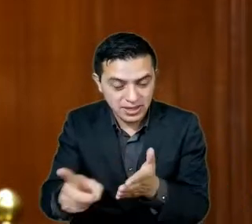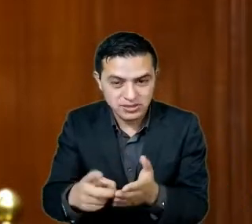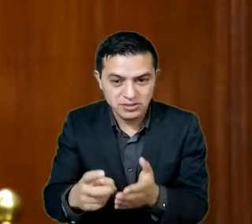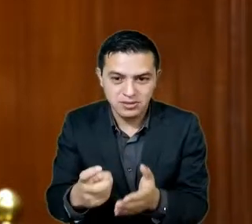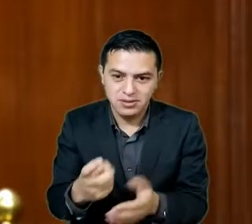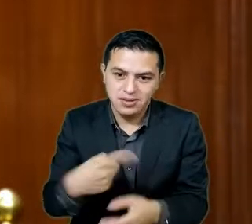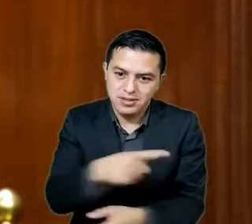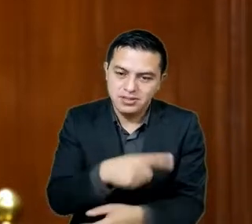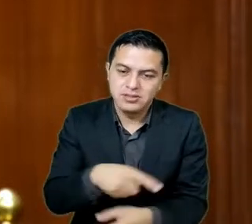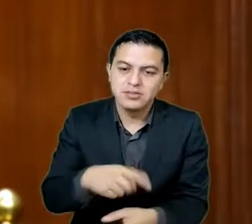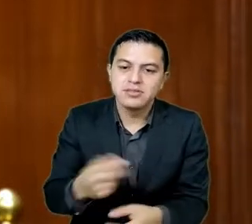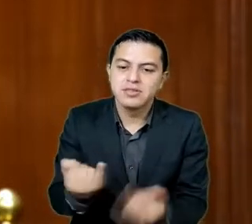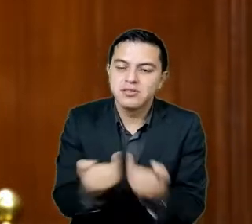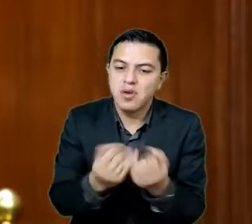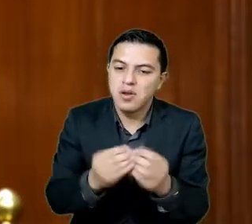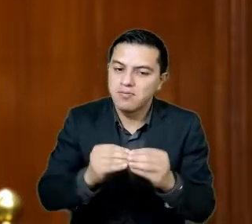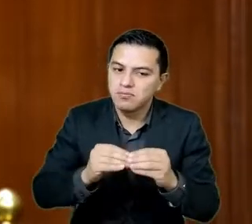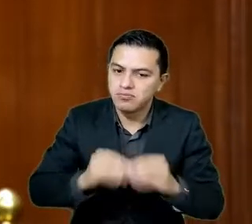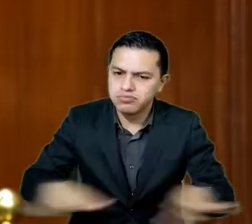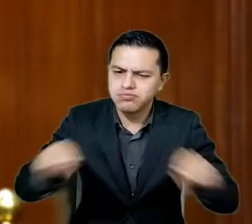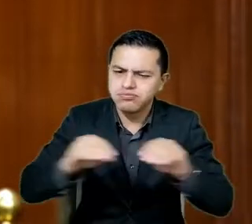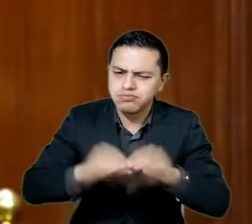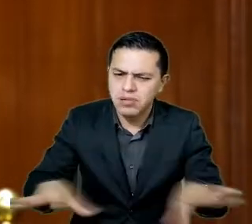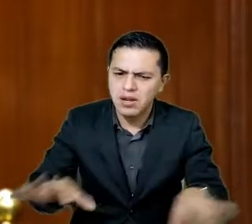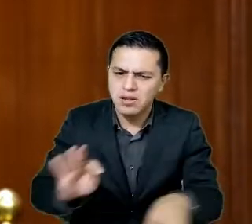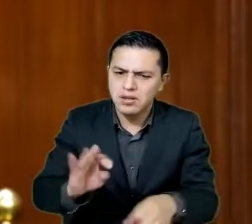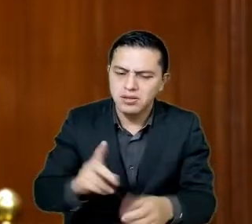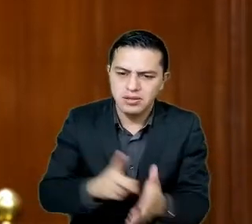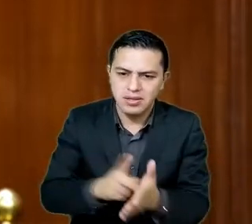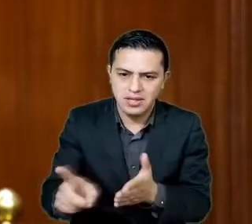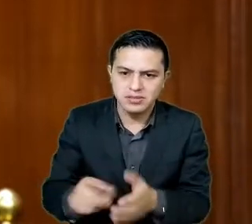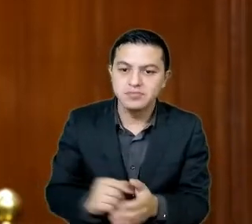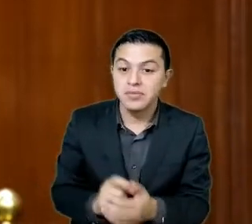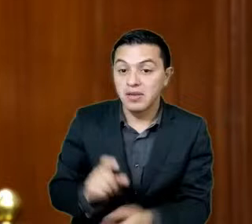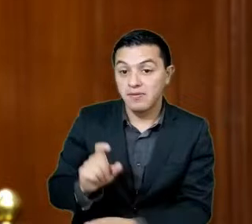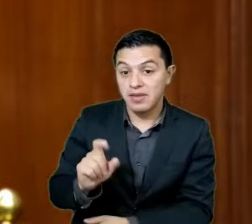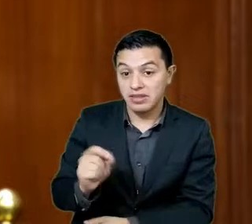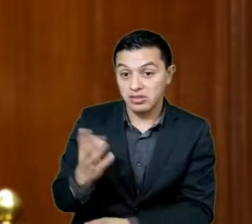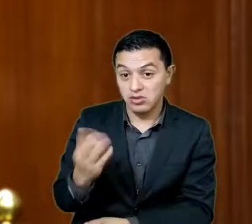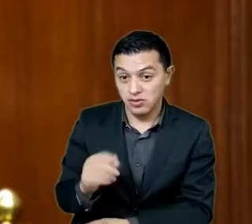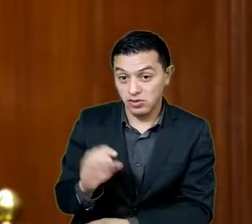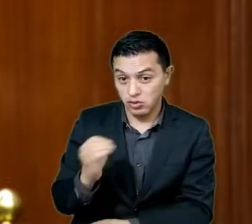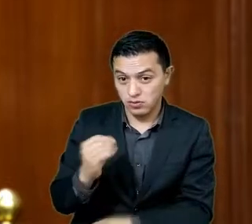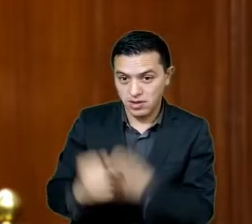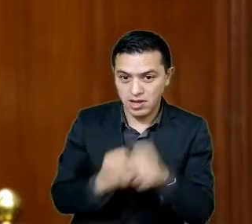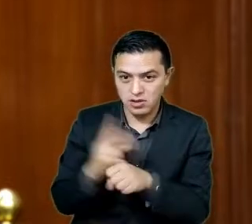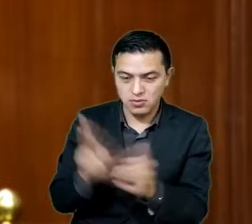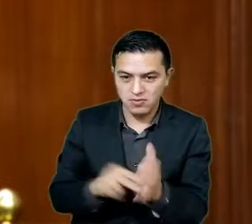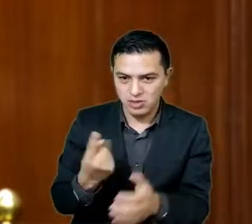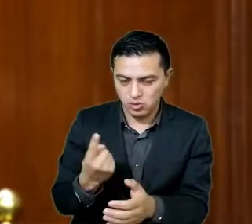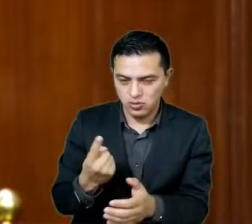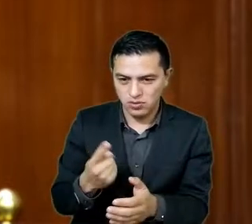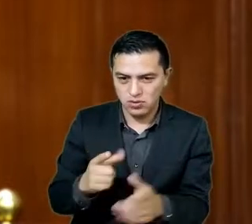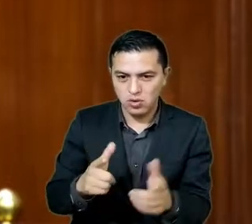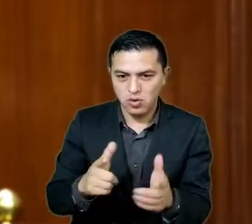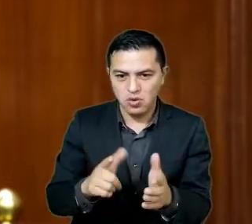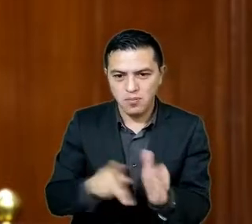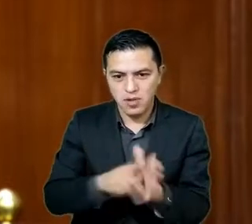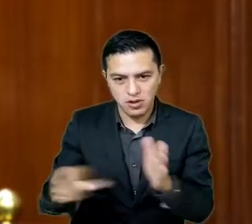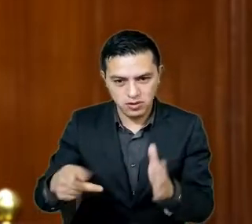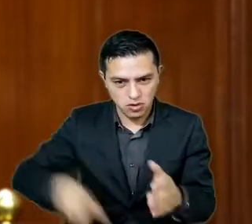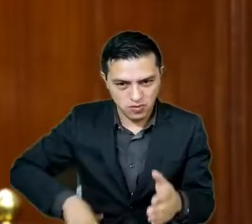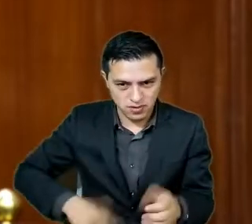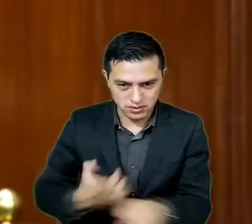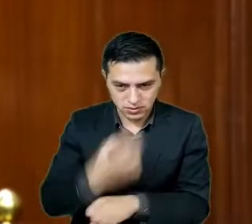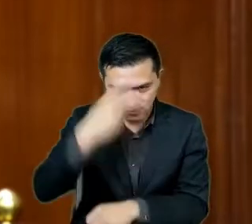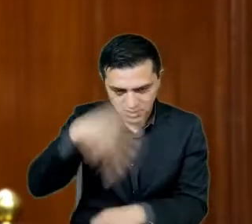derechos. El 19 de octubre del 2021 fue publicado en el periódico oficial Gaceta del Gobierno del Estado de México